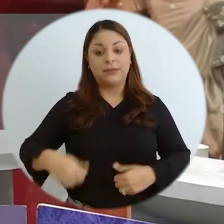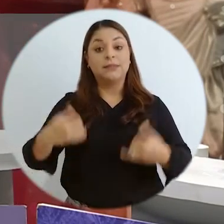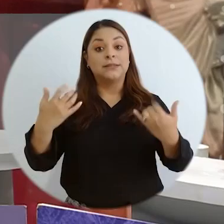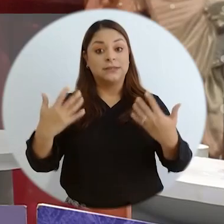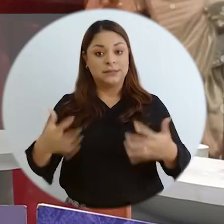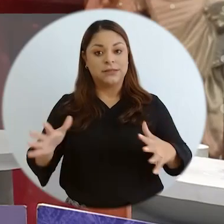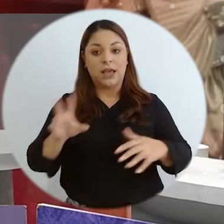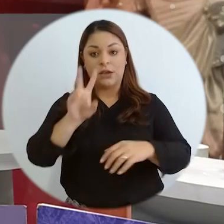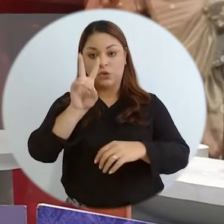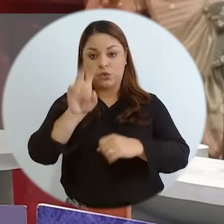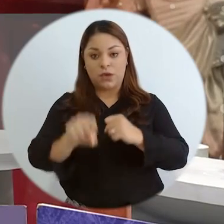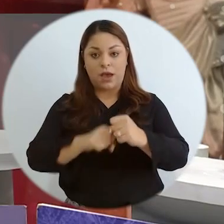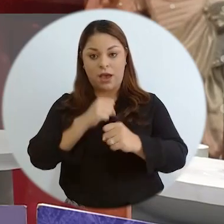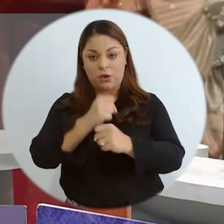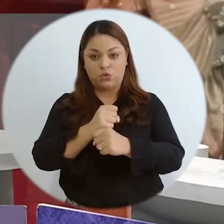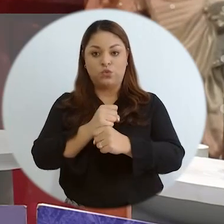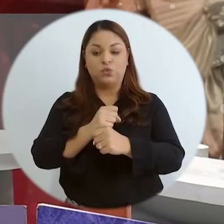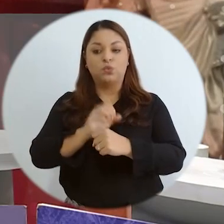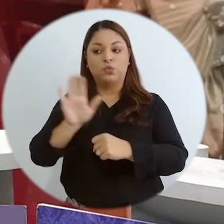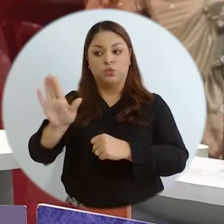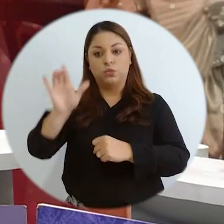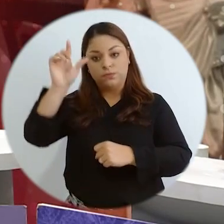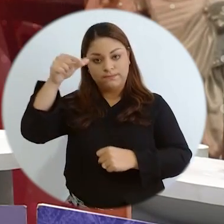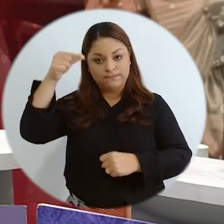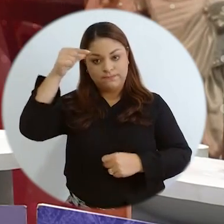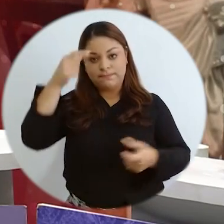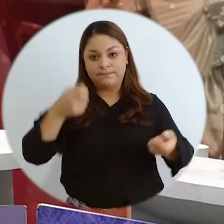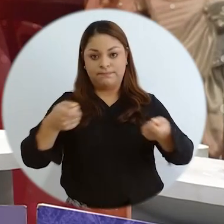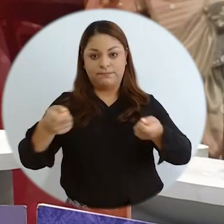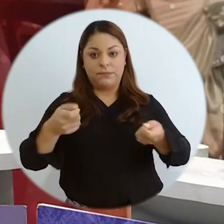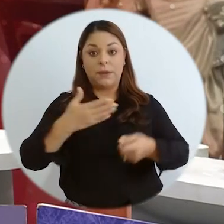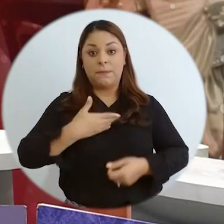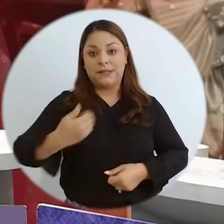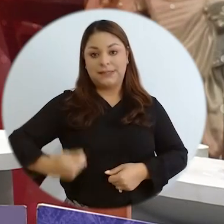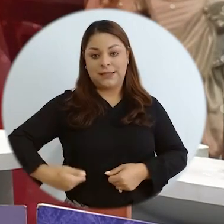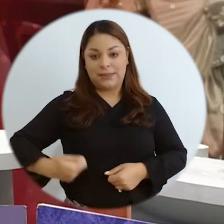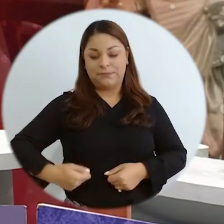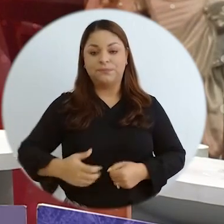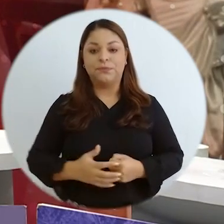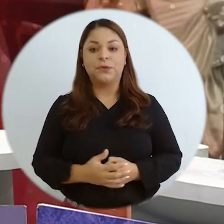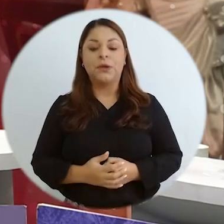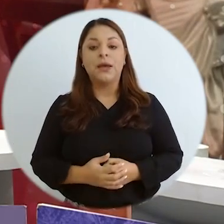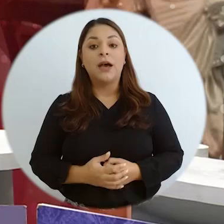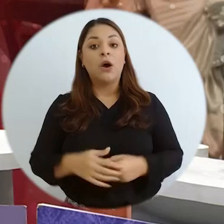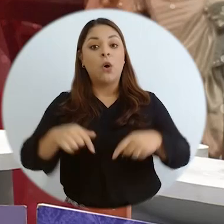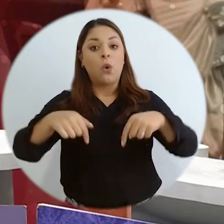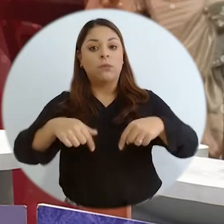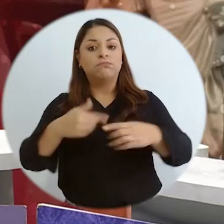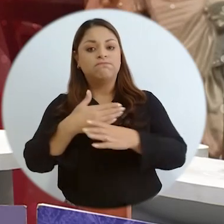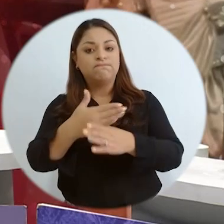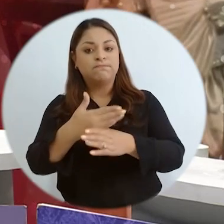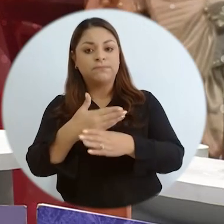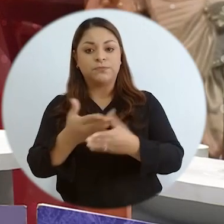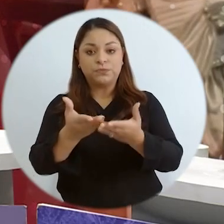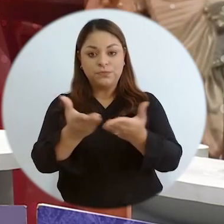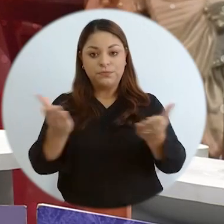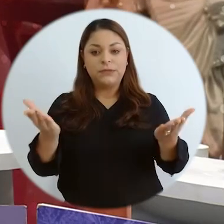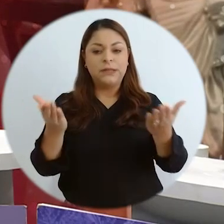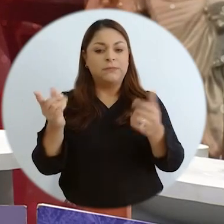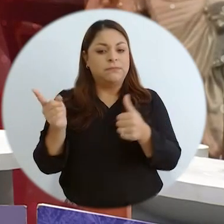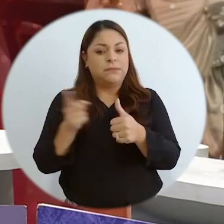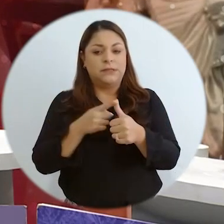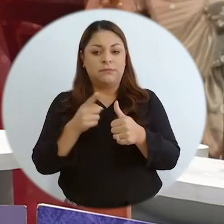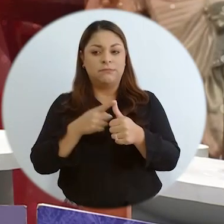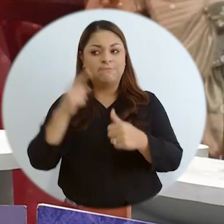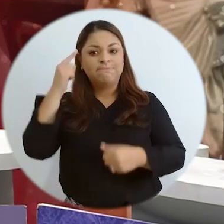2 años de este gobierno, pues entonces vamos a compartir con ustedes las principales reflexiones